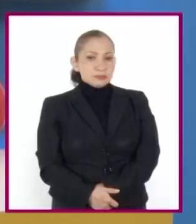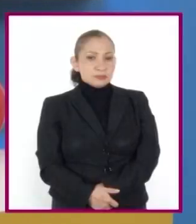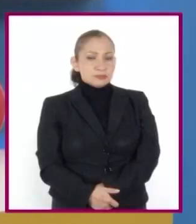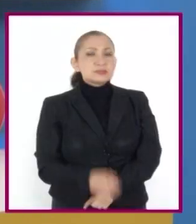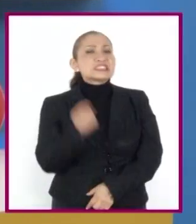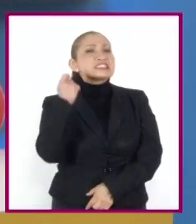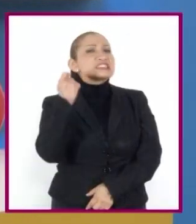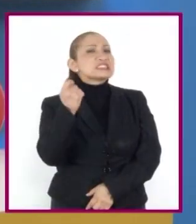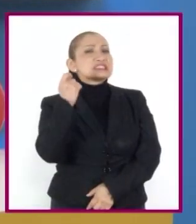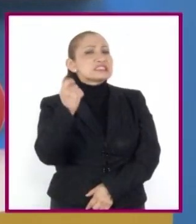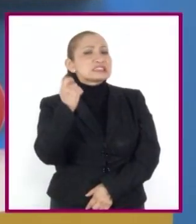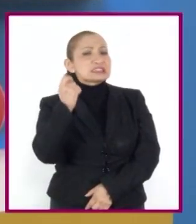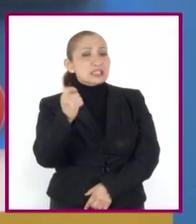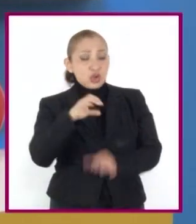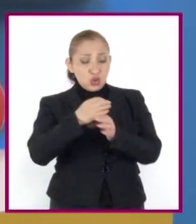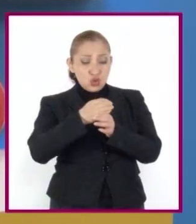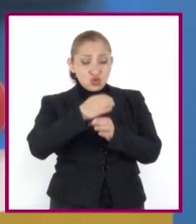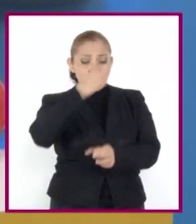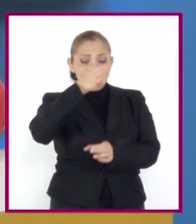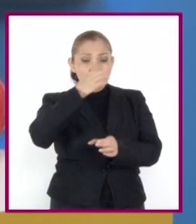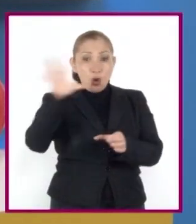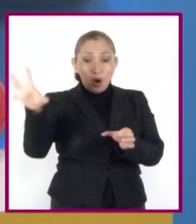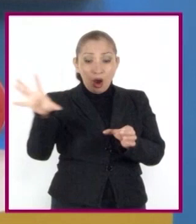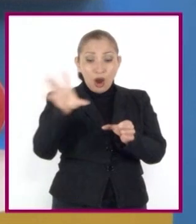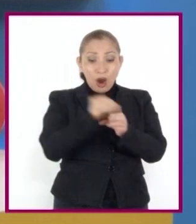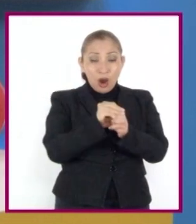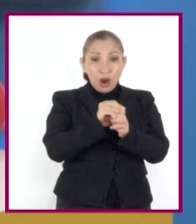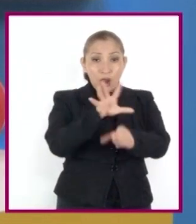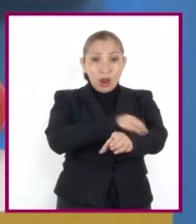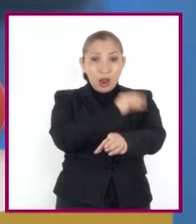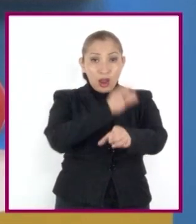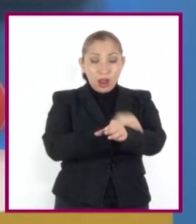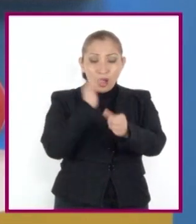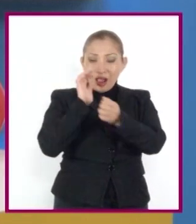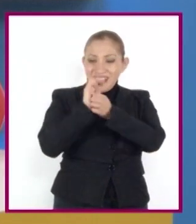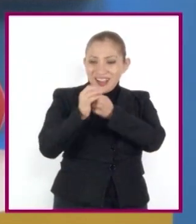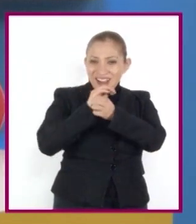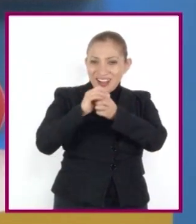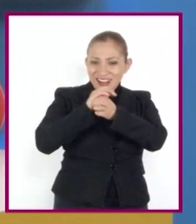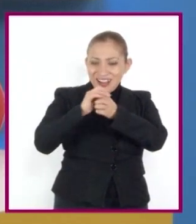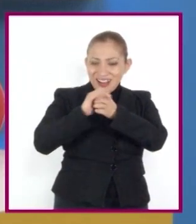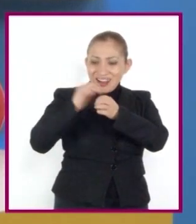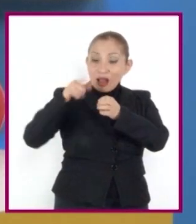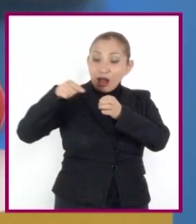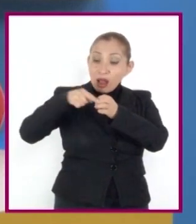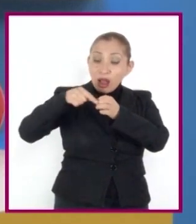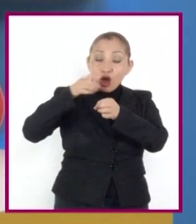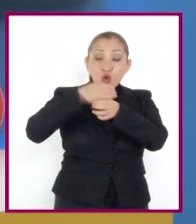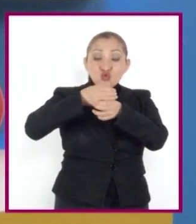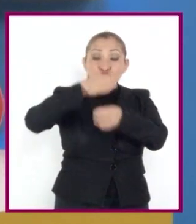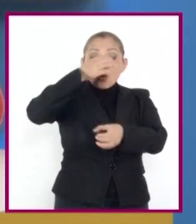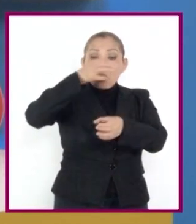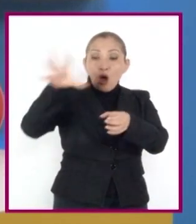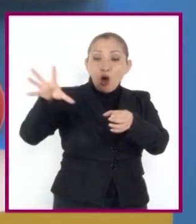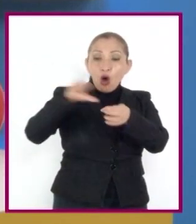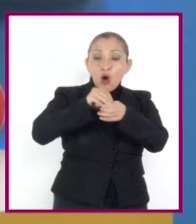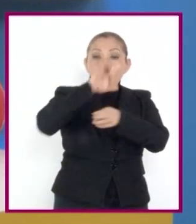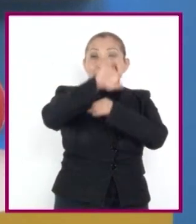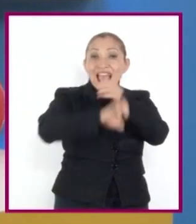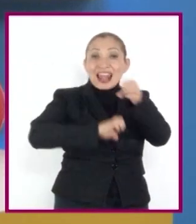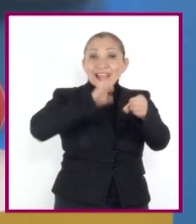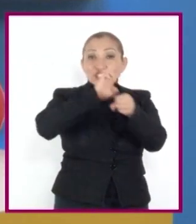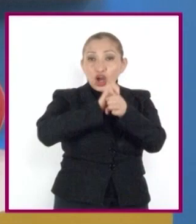Esto significa que el tubo se está cargando eléctricamente. La fricción con la franela ocasiona que el tubo gane electrones y